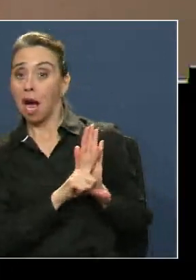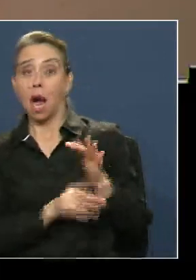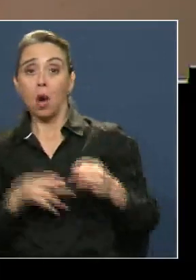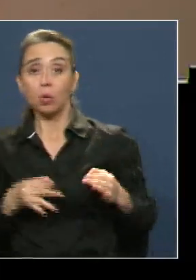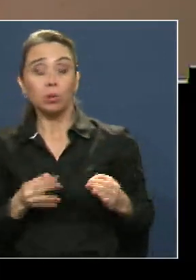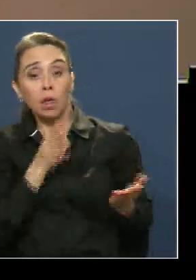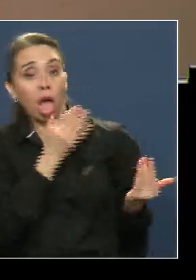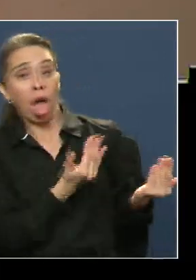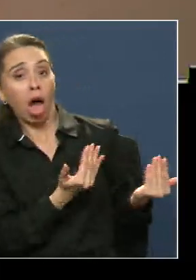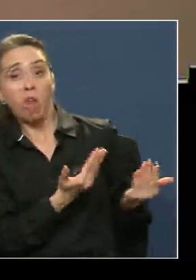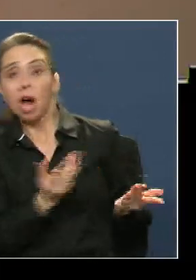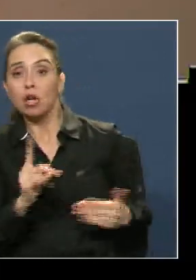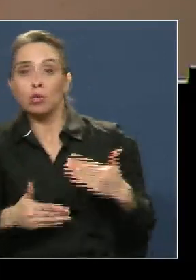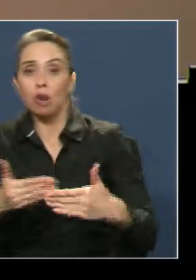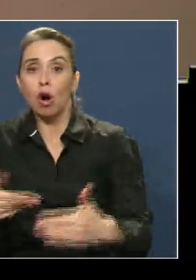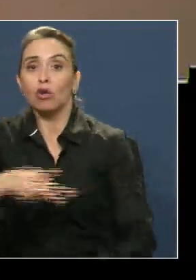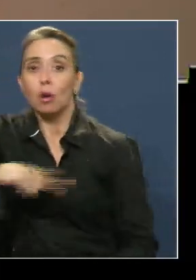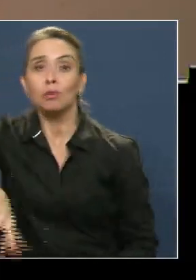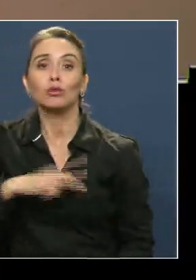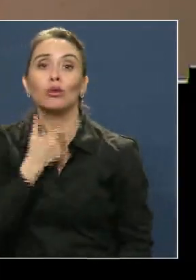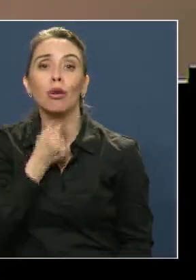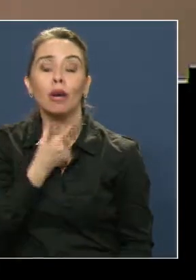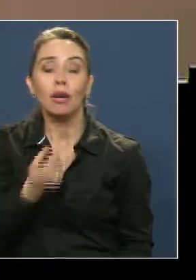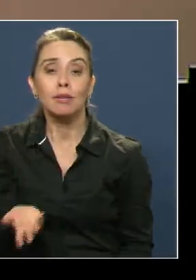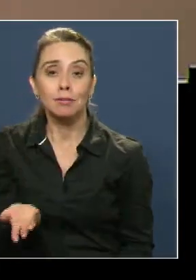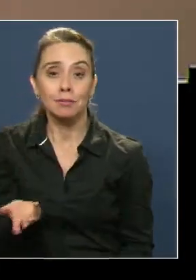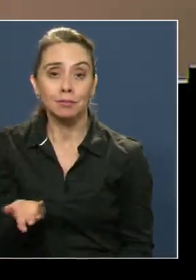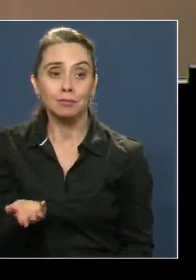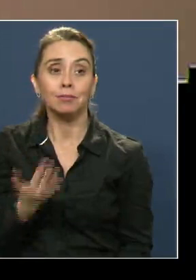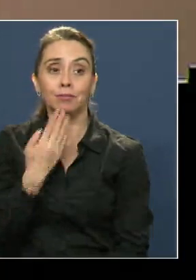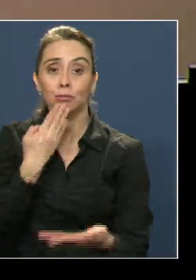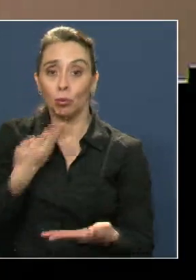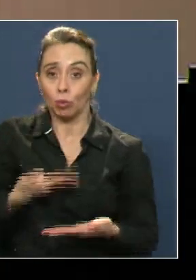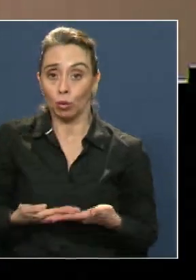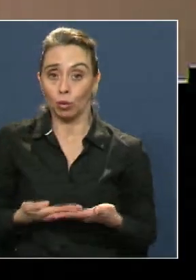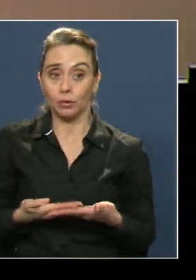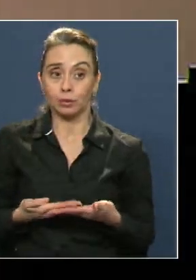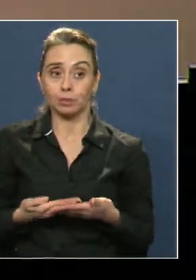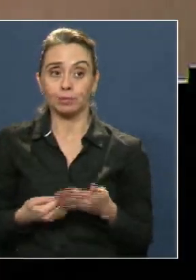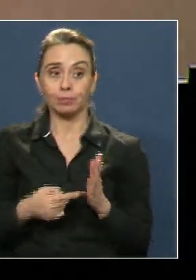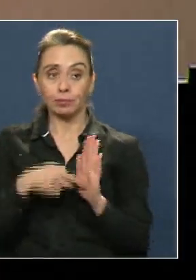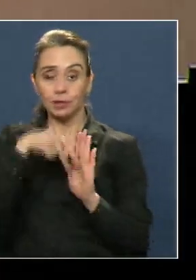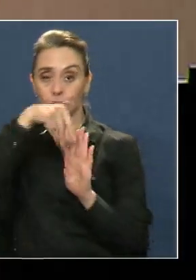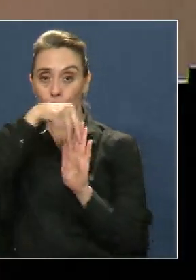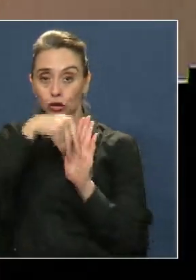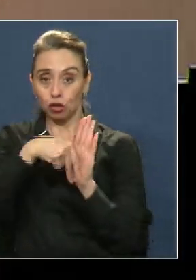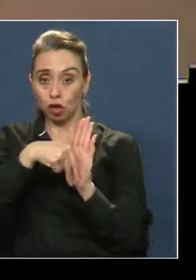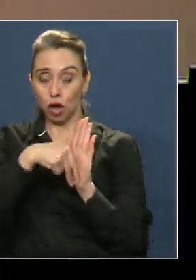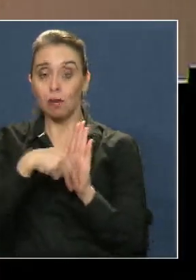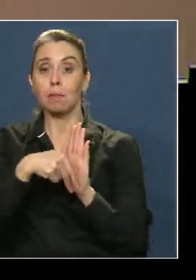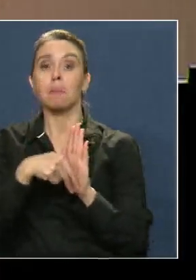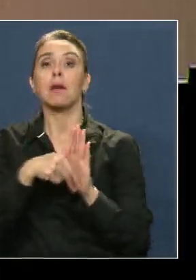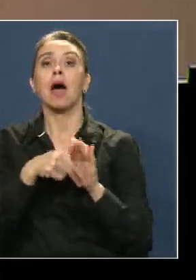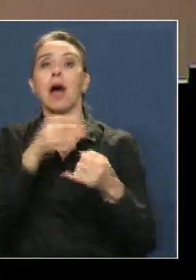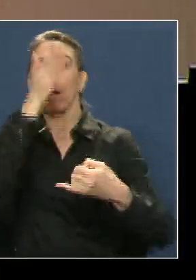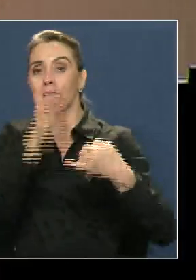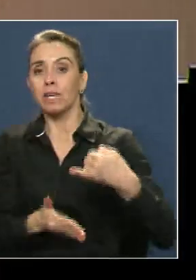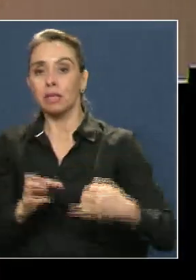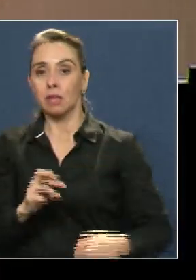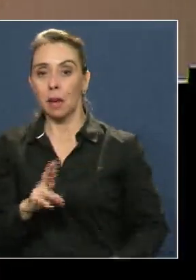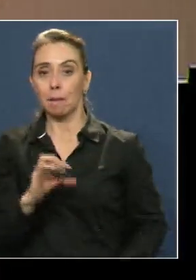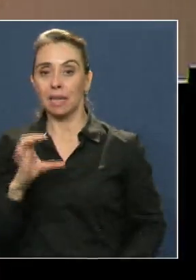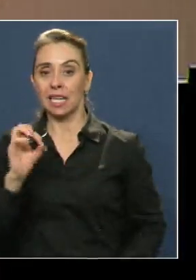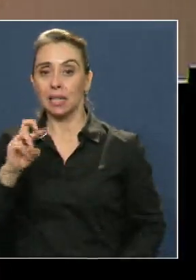llega, no ocurre como nosotros quisiéramos. Cuando las normas de prescripción nos impone desde el